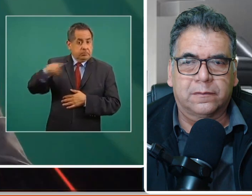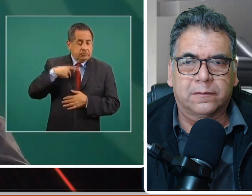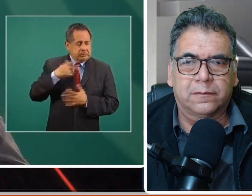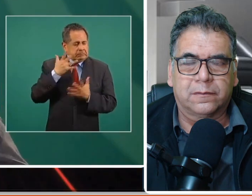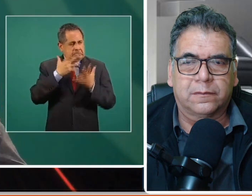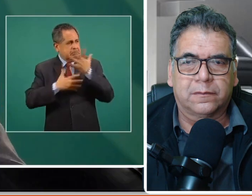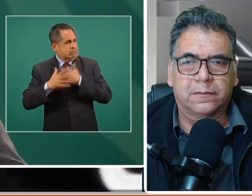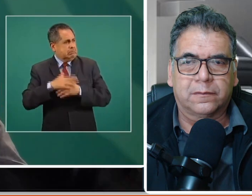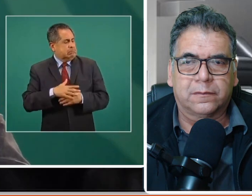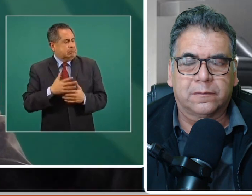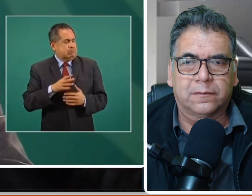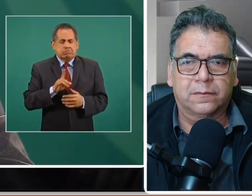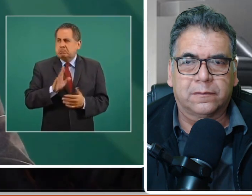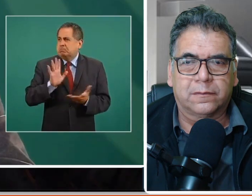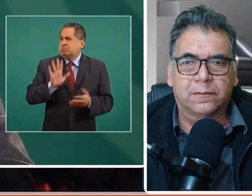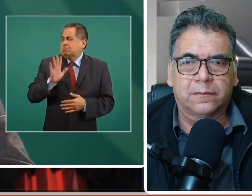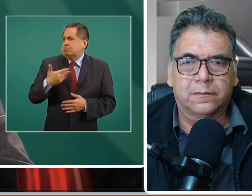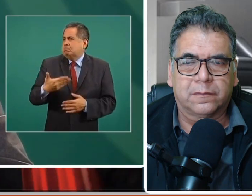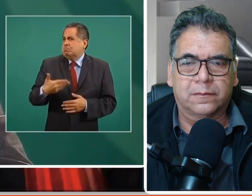acerca de que la corrupción